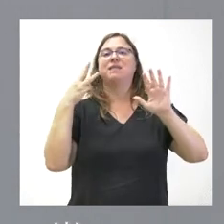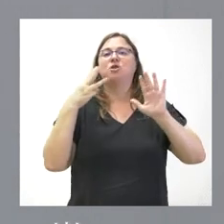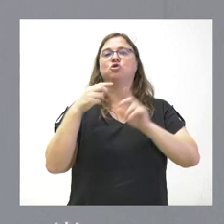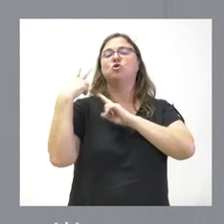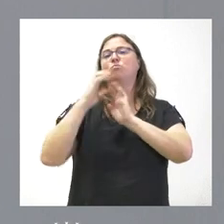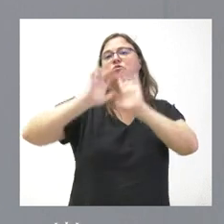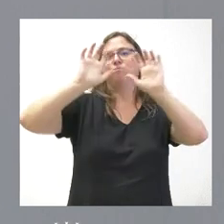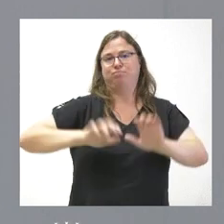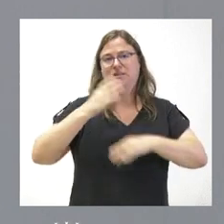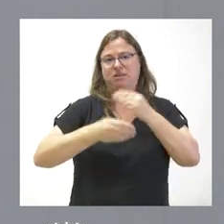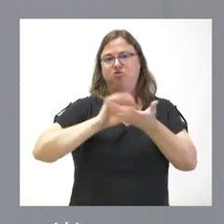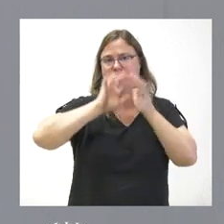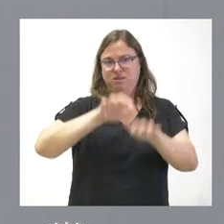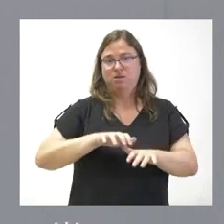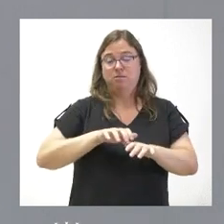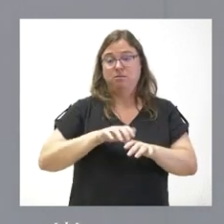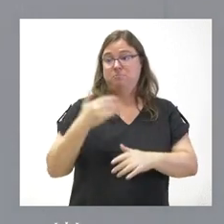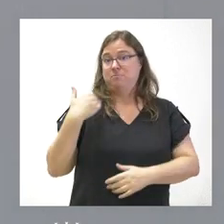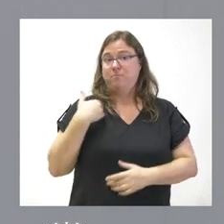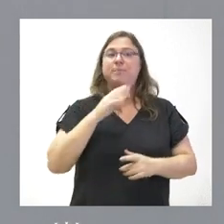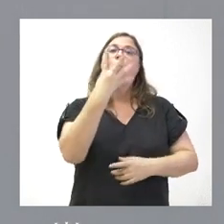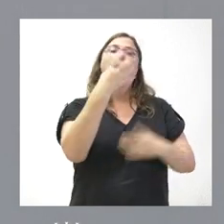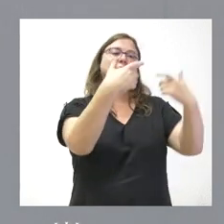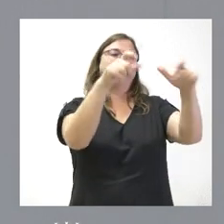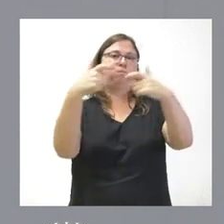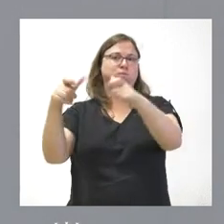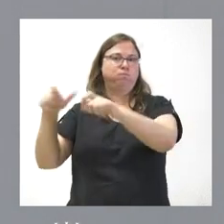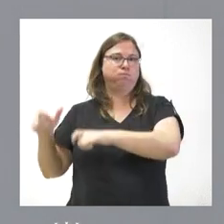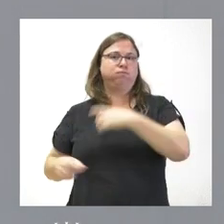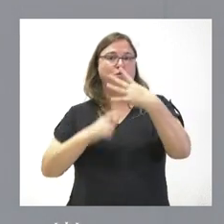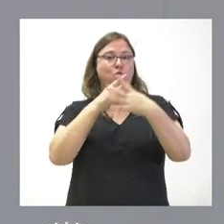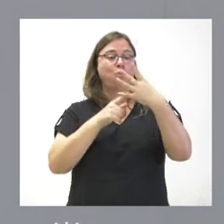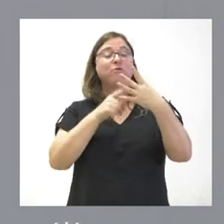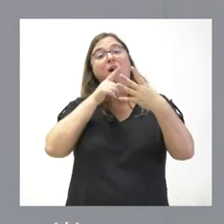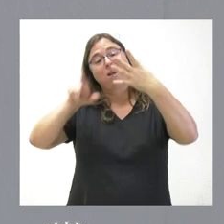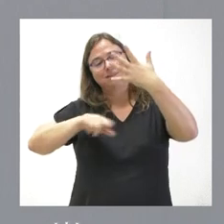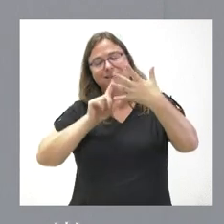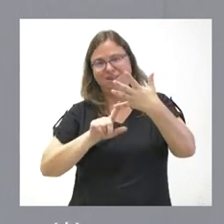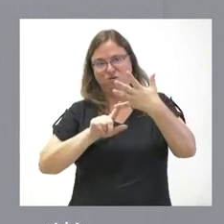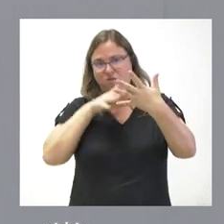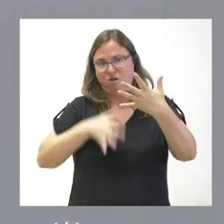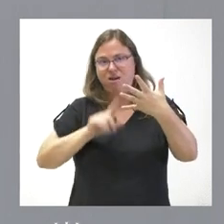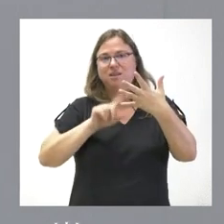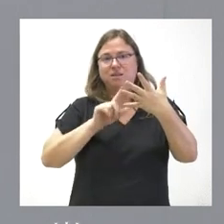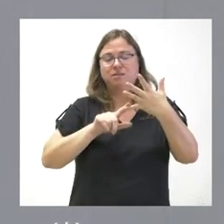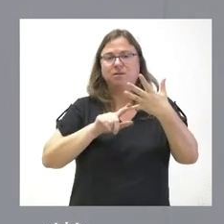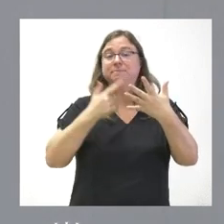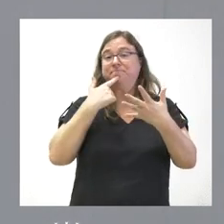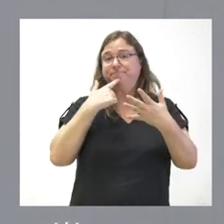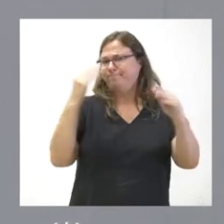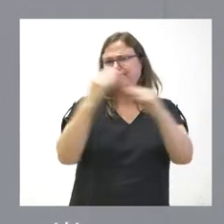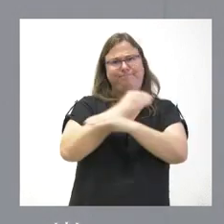que habríamos hecho en Castilla y León en cuatro grandes bloques esta sería el quinto bloque de rebajas Fiscales lo que contrasta